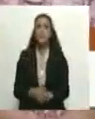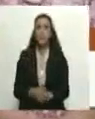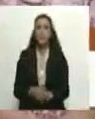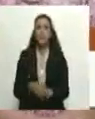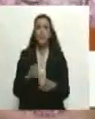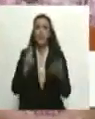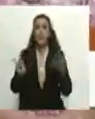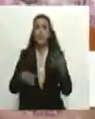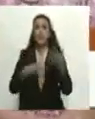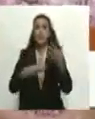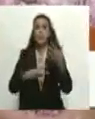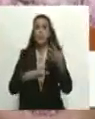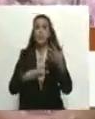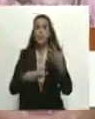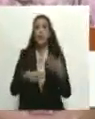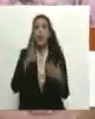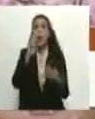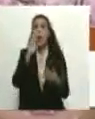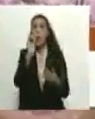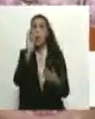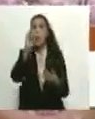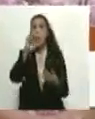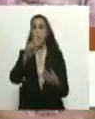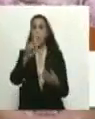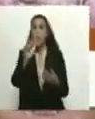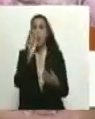Rómulo Barbosa, jefe de UVC.